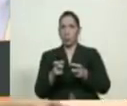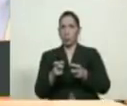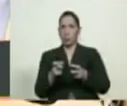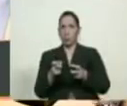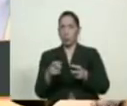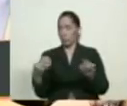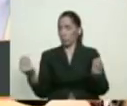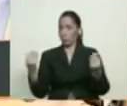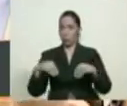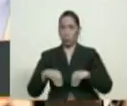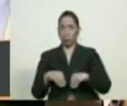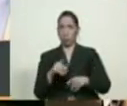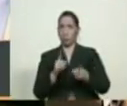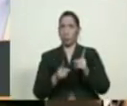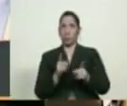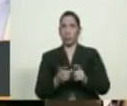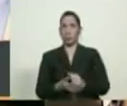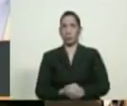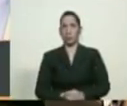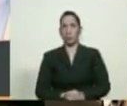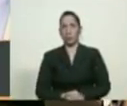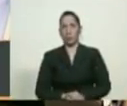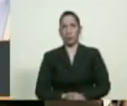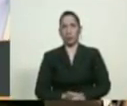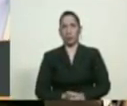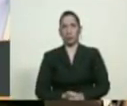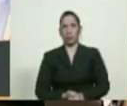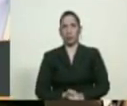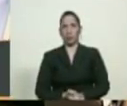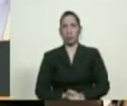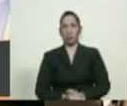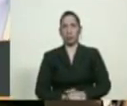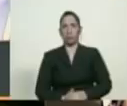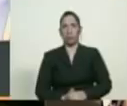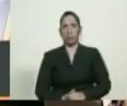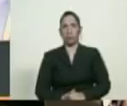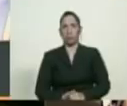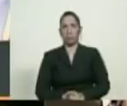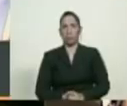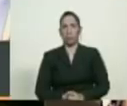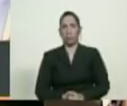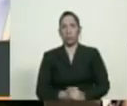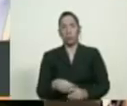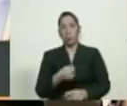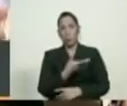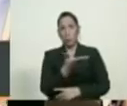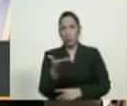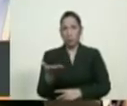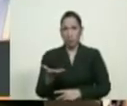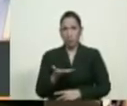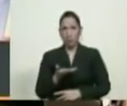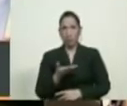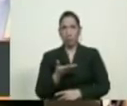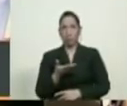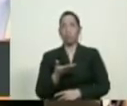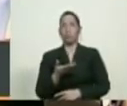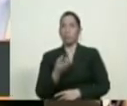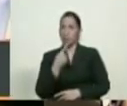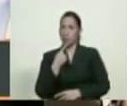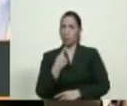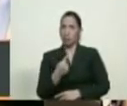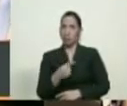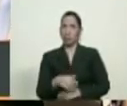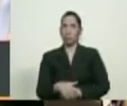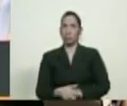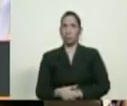que se haya establecido algún consenso. Y por último, le consulto sobre el tema de los servicios. Ya ustedes también han adelantado